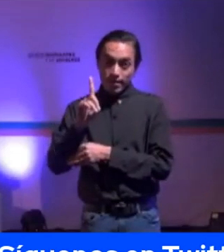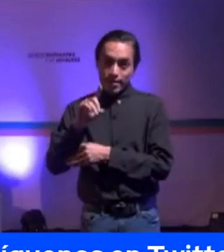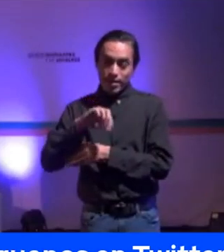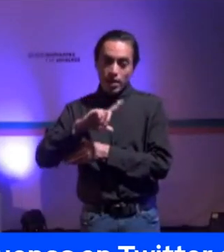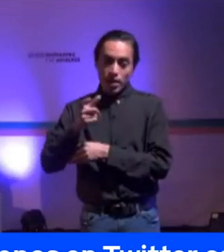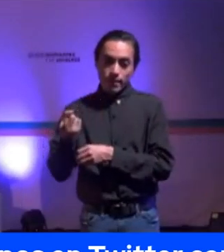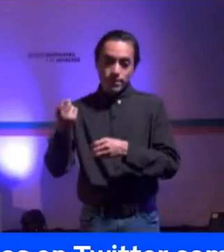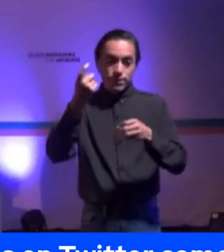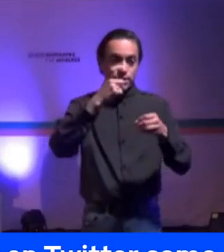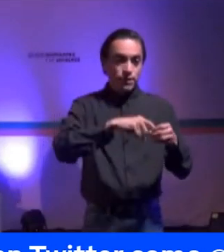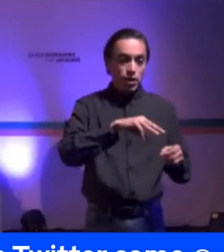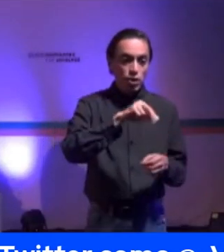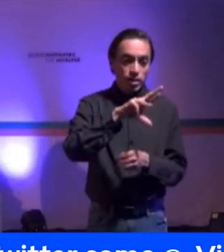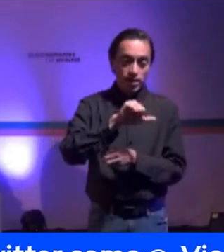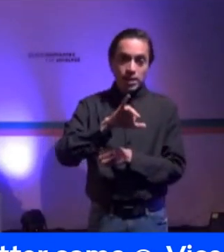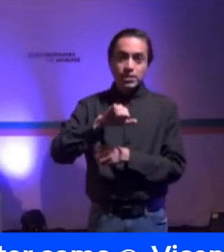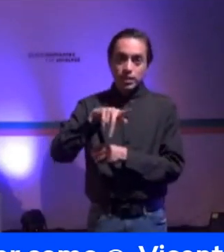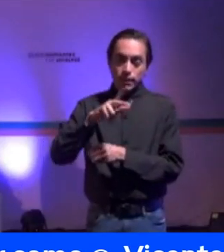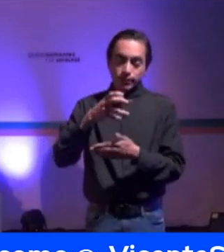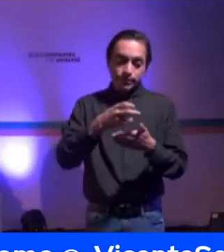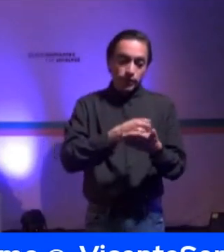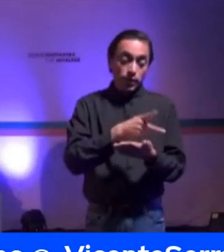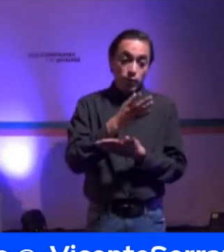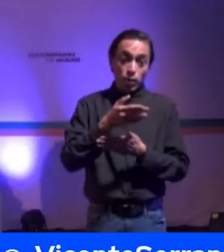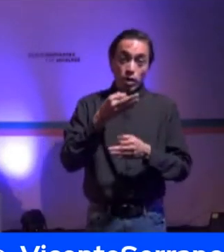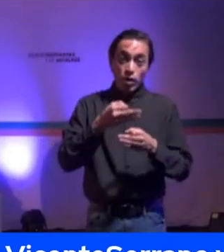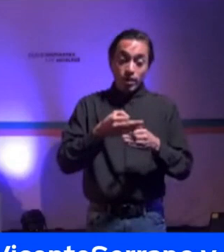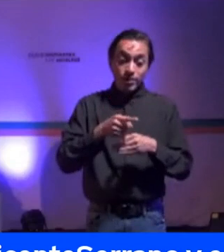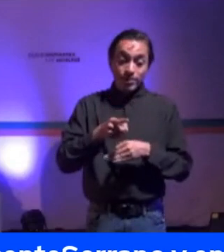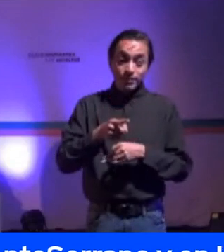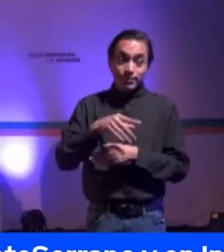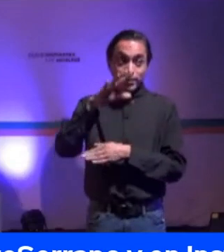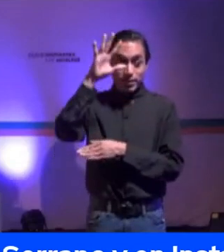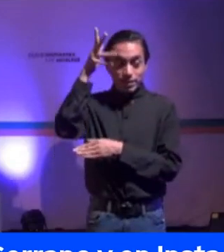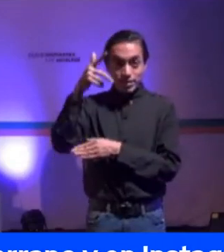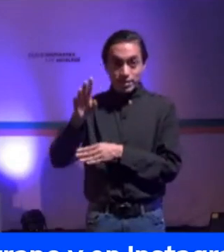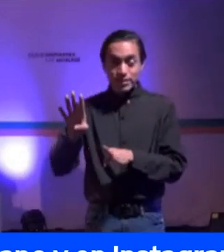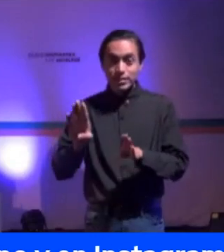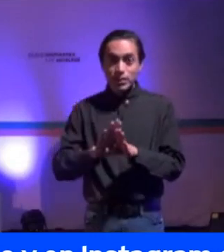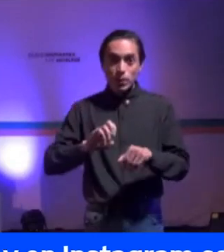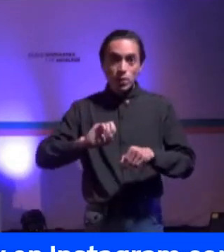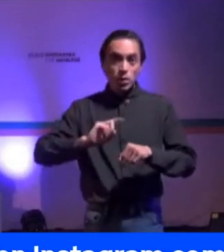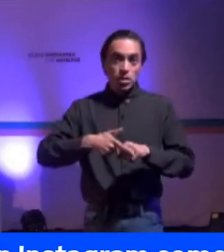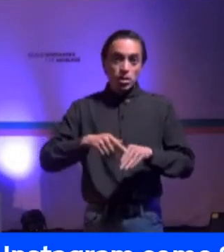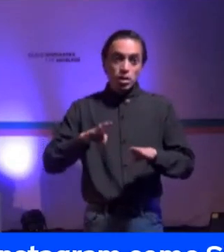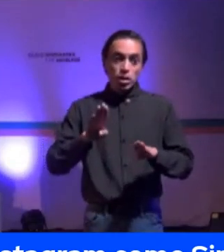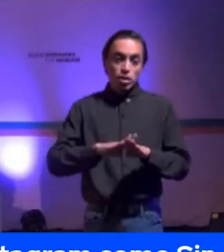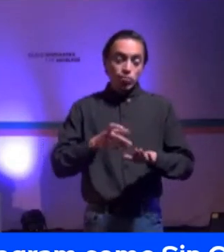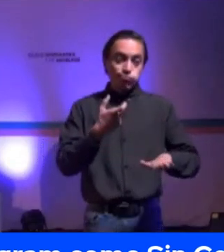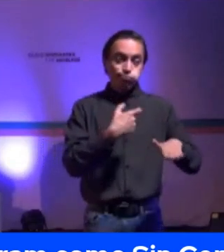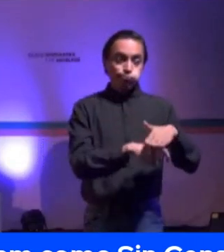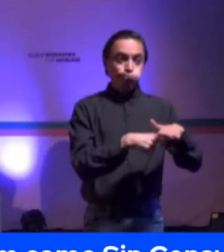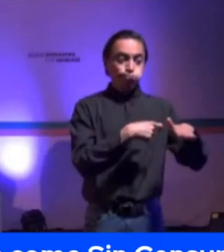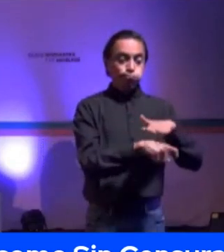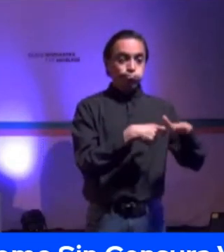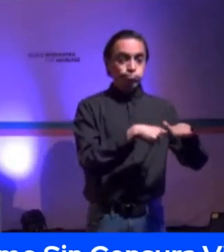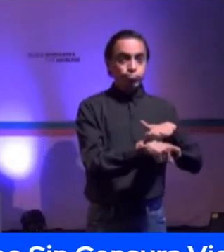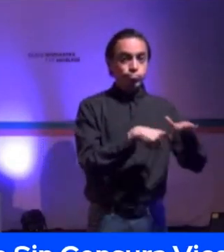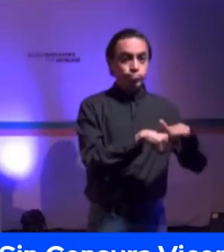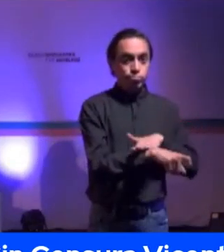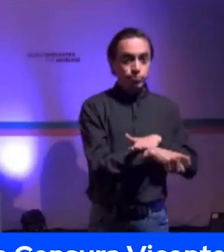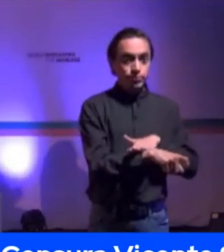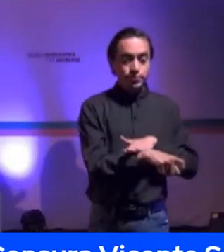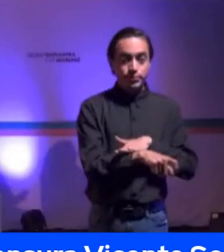Morena y ganó, pero ahorita el señor está totalmente desatado con la corrupción.